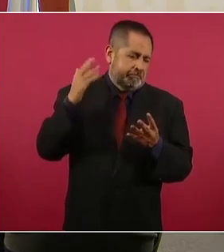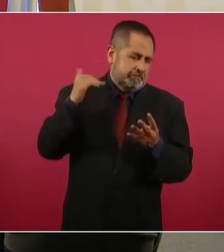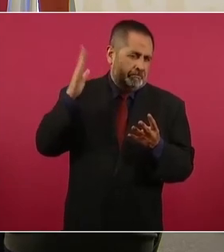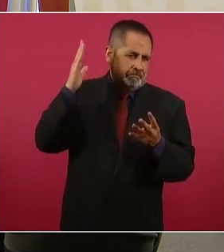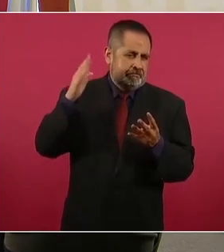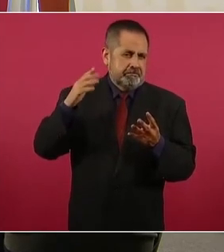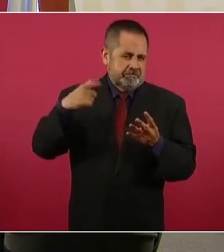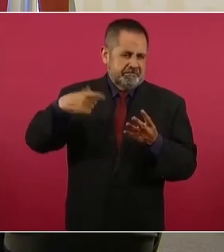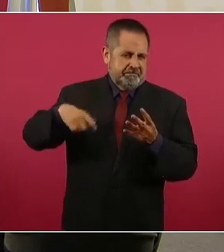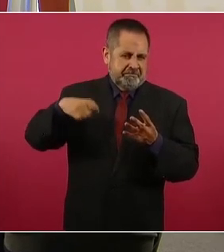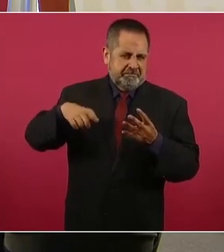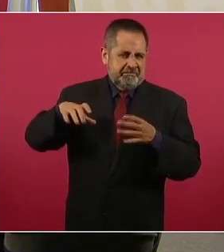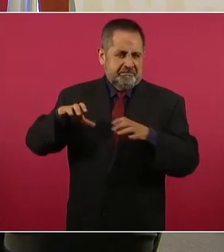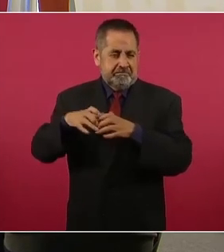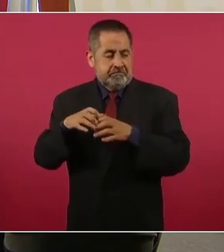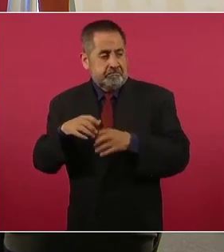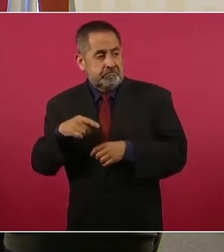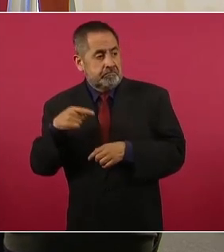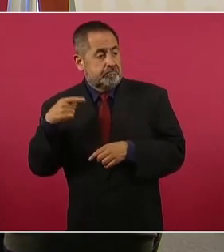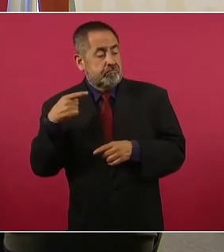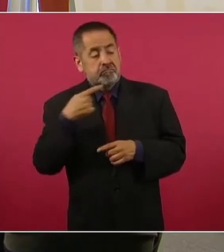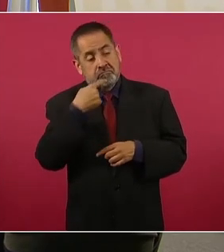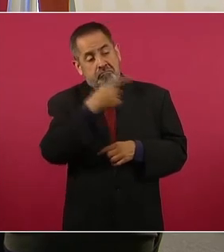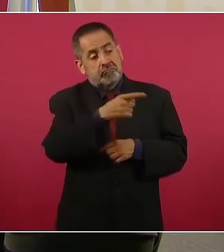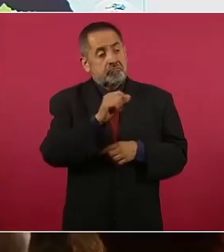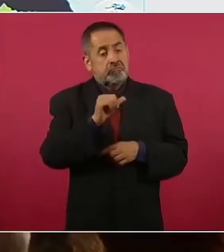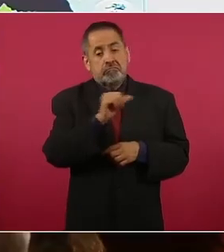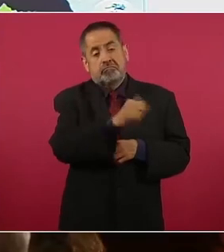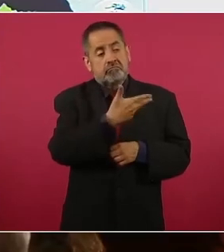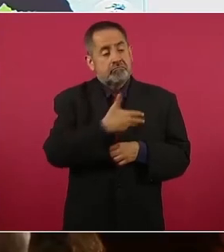O sea, en aquellos tiempos que